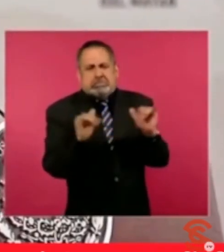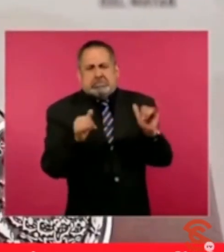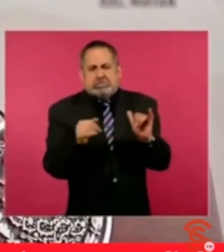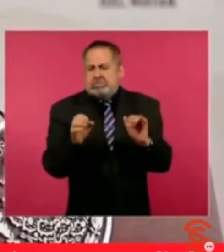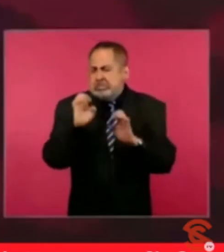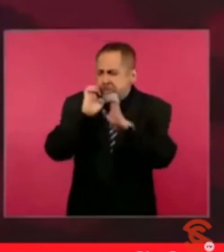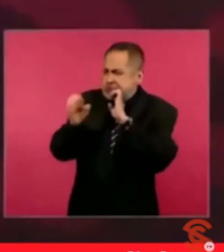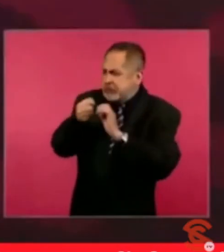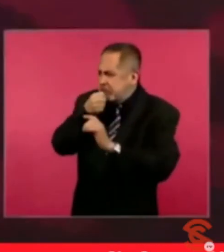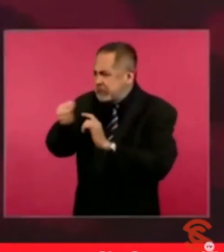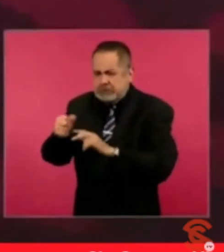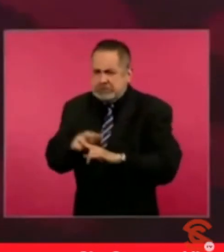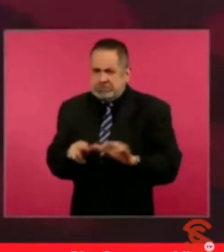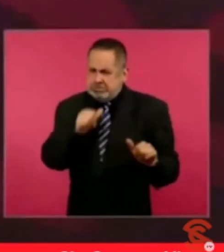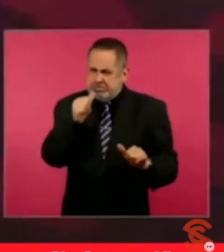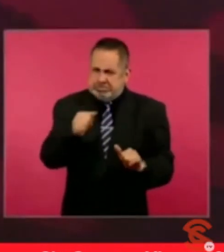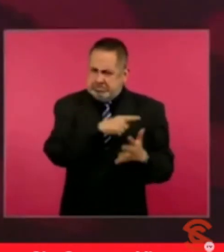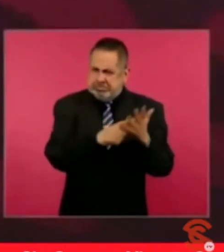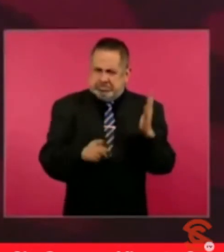Pero